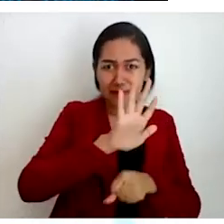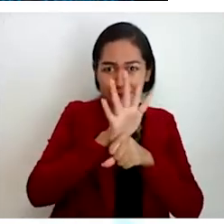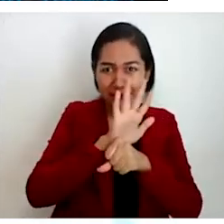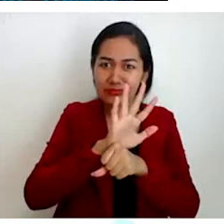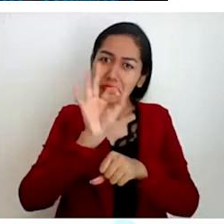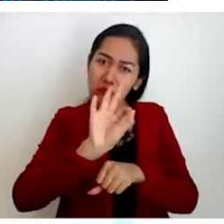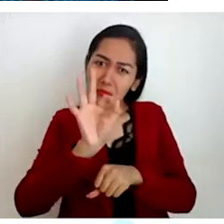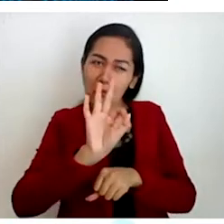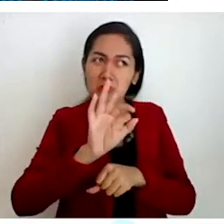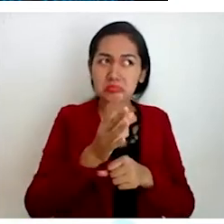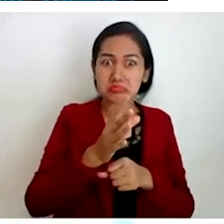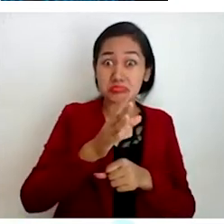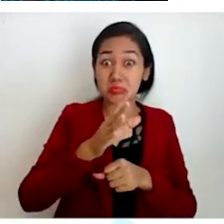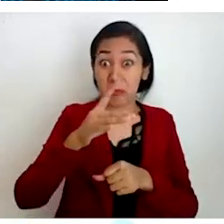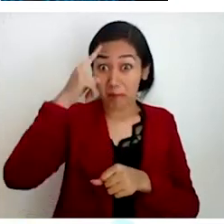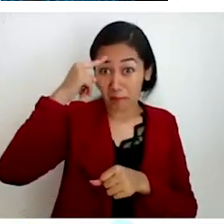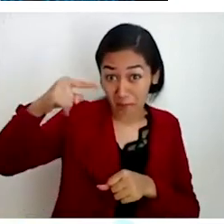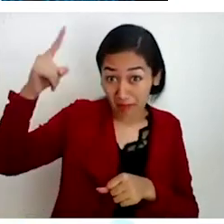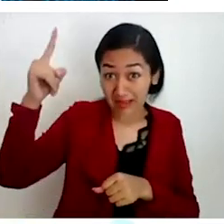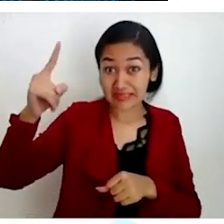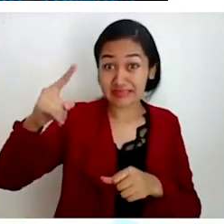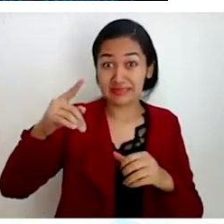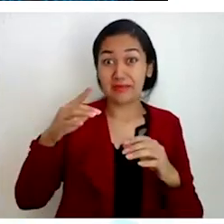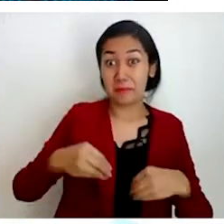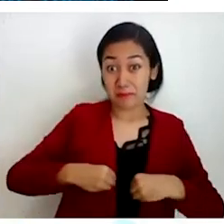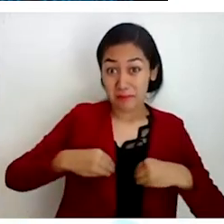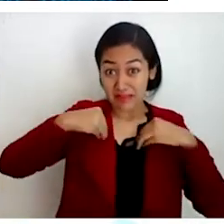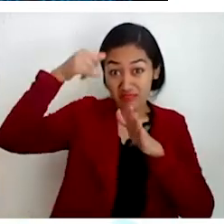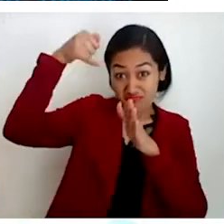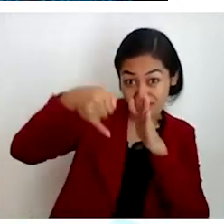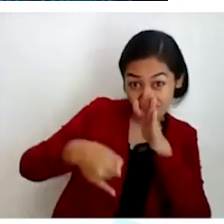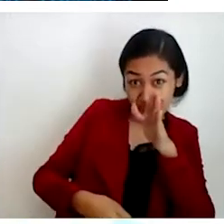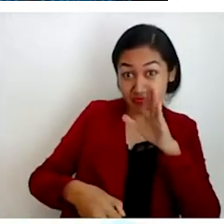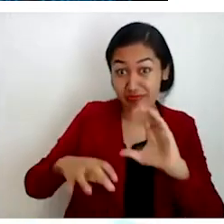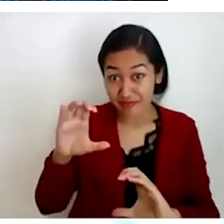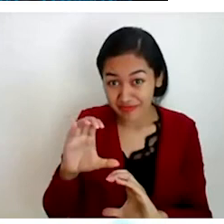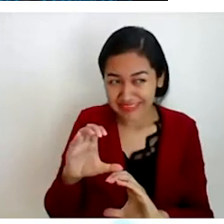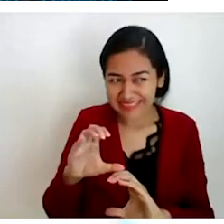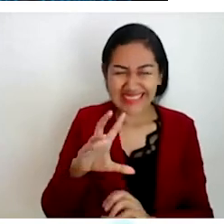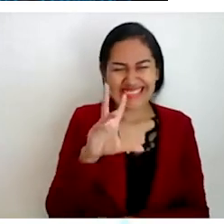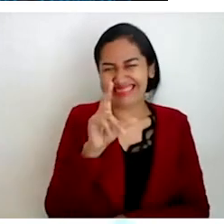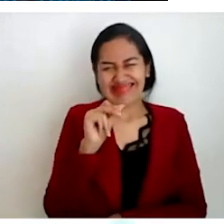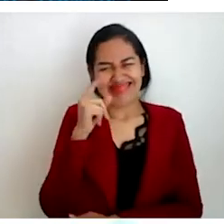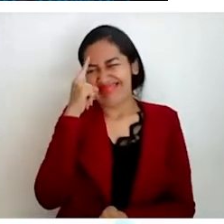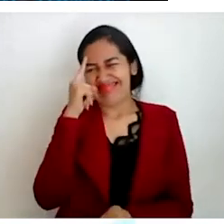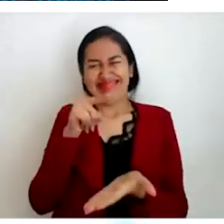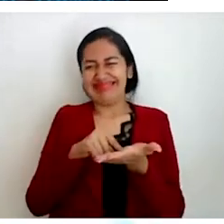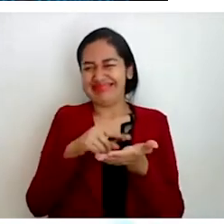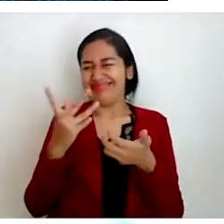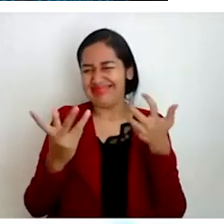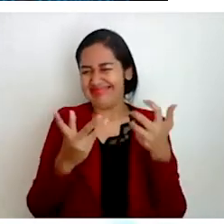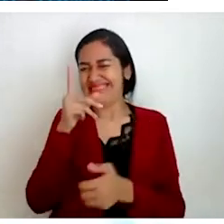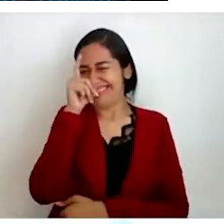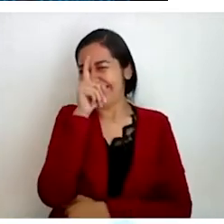personas vivan en el sótano encerradas, o sea, hay poca credibilidad en ese sentido. Bueno, pero de ahí podemos extraer